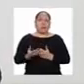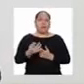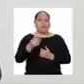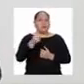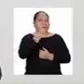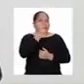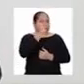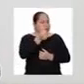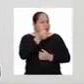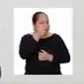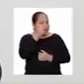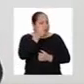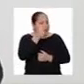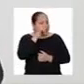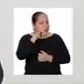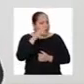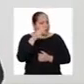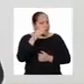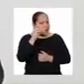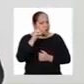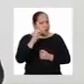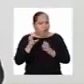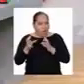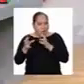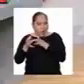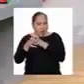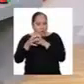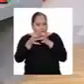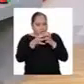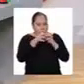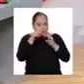John, ¿agruparemos estos datos?